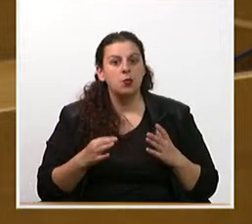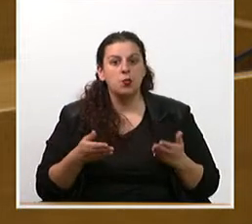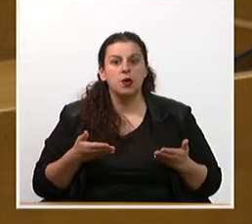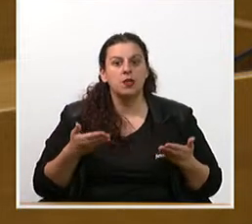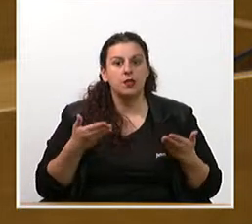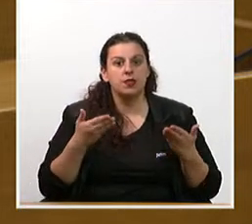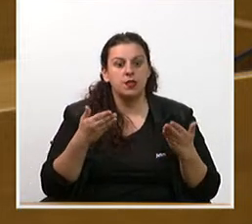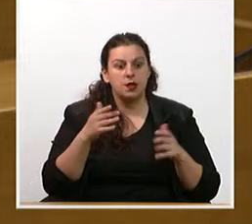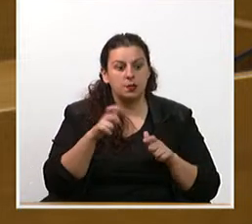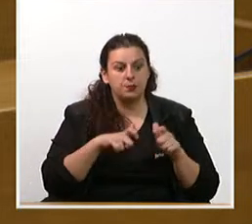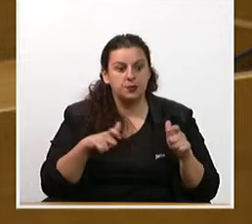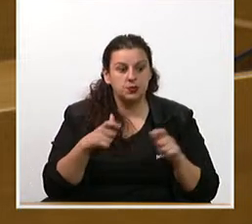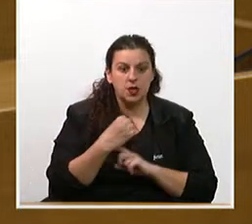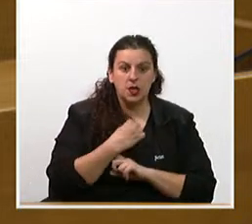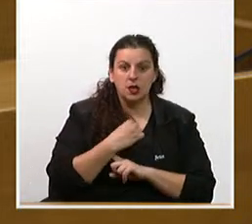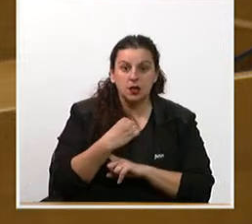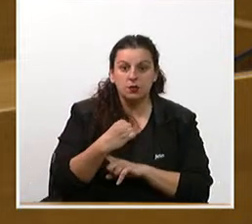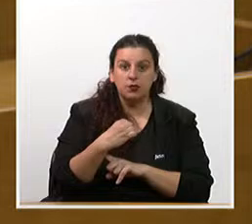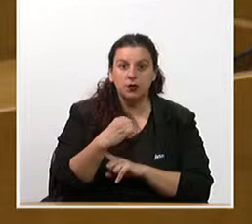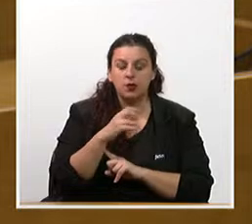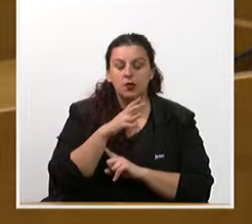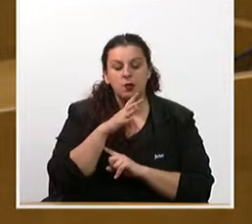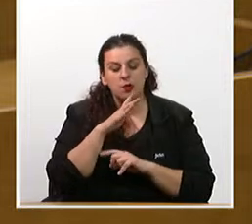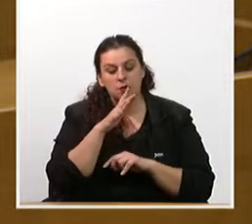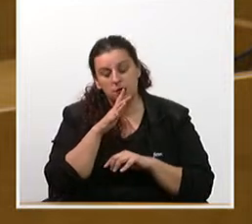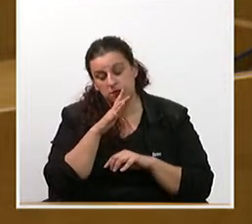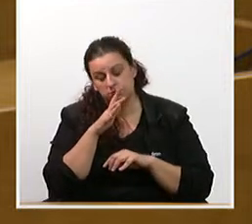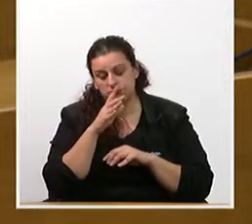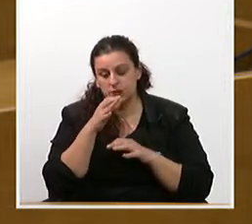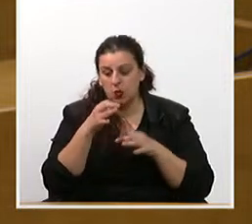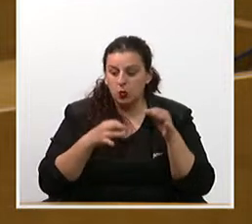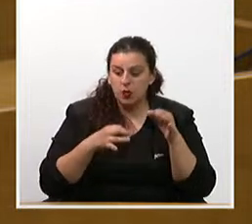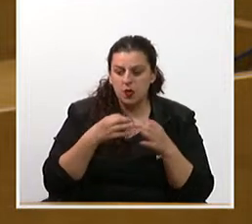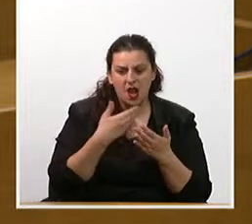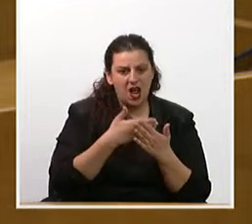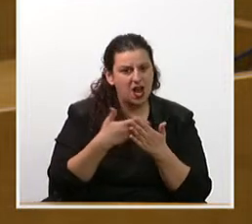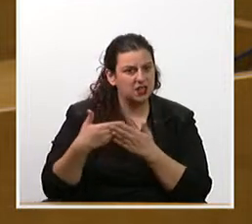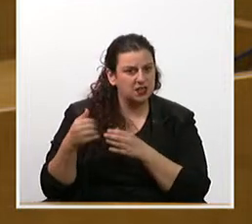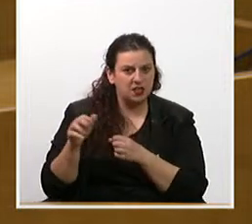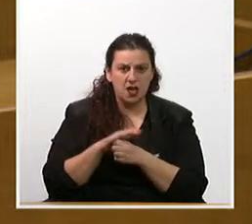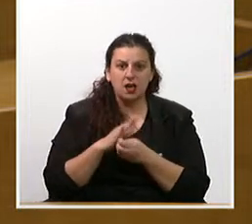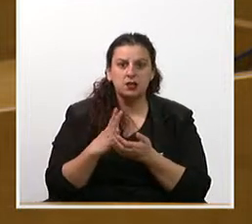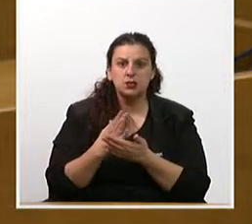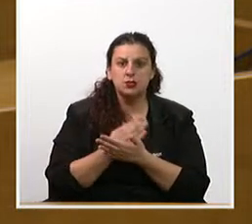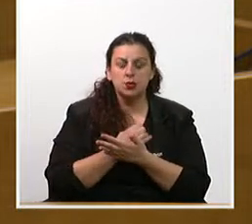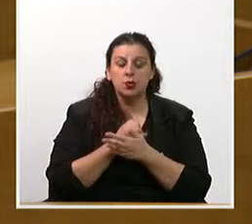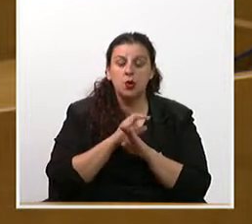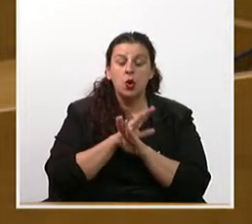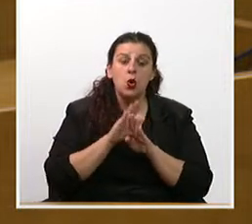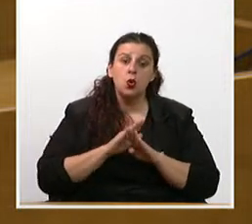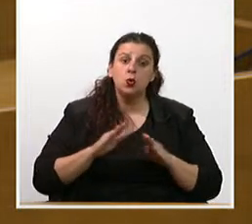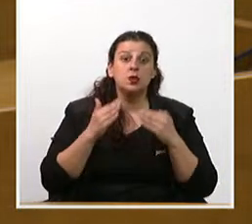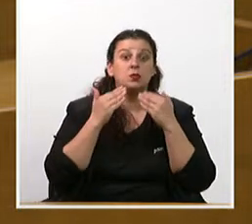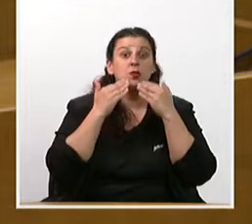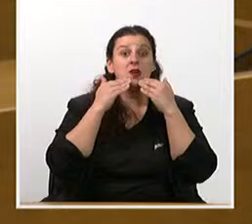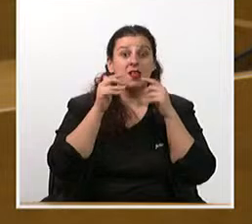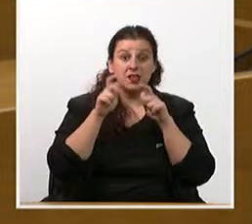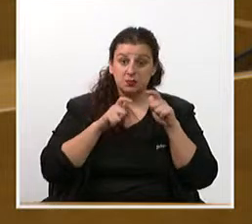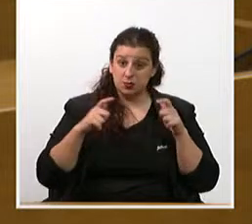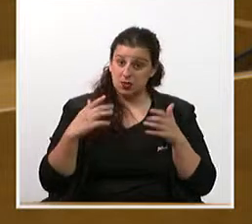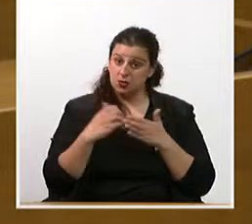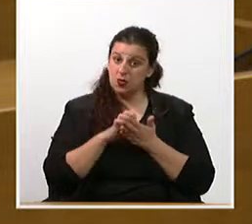el personal de refuerzo que lleve adelante la causa judicial con todas las garantías Y por último mi agradecimiento a todo el personal de servicio de